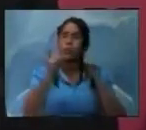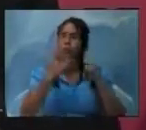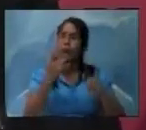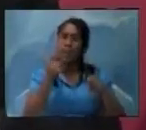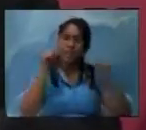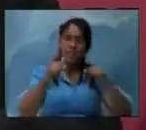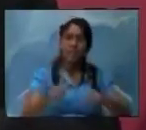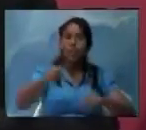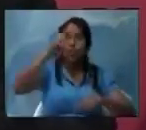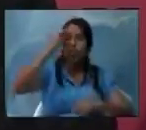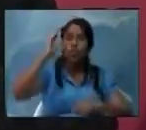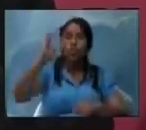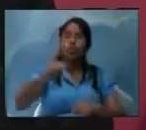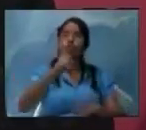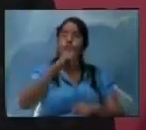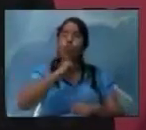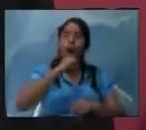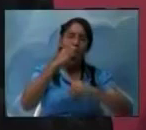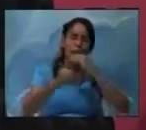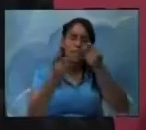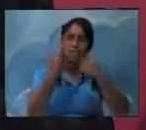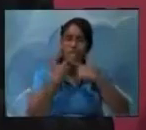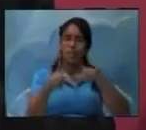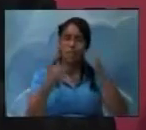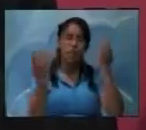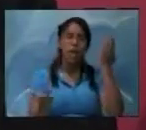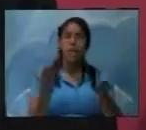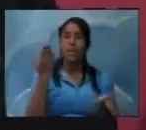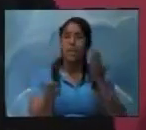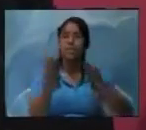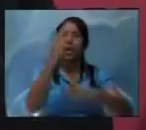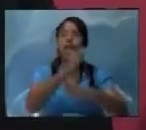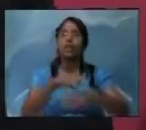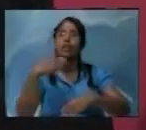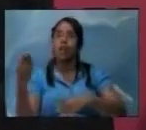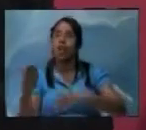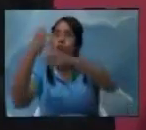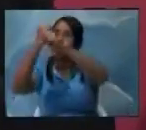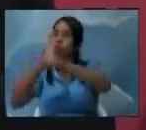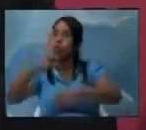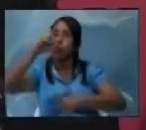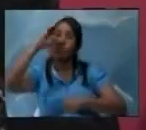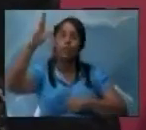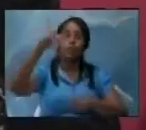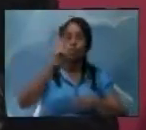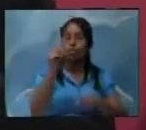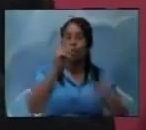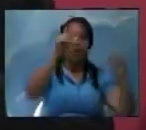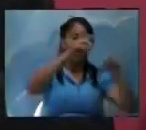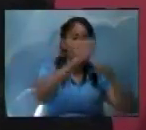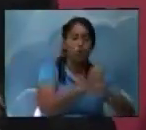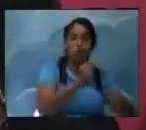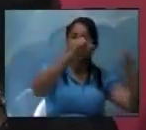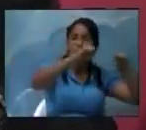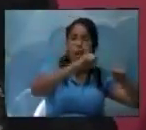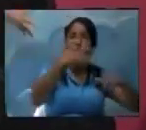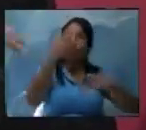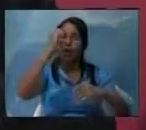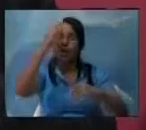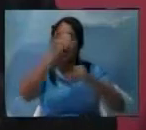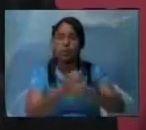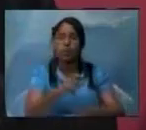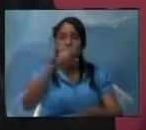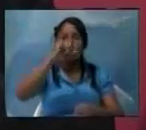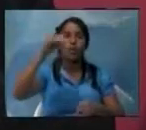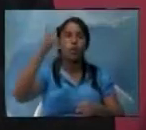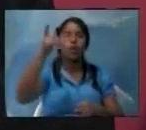hay acá. Dios hace diferencia entre los que confían en Él y los que no confían en Él. Los que confían en